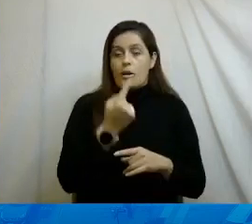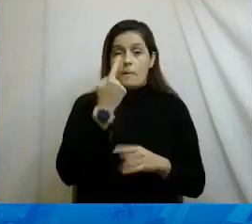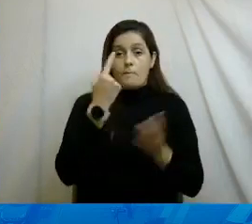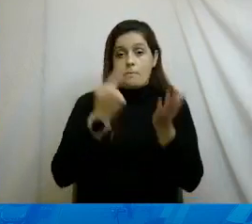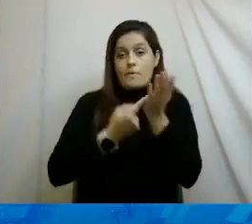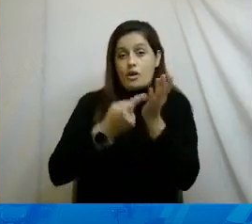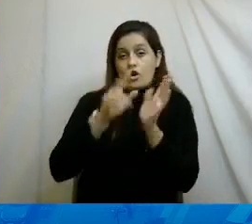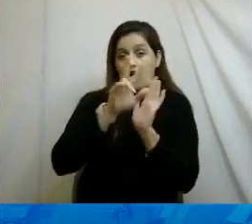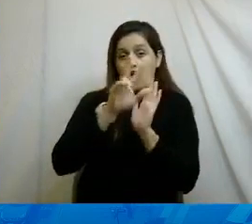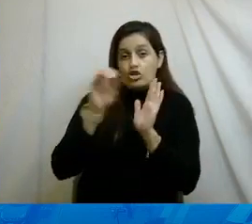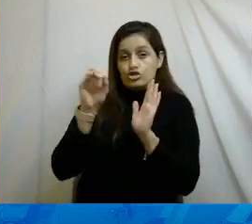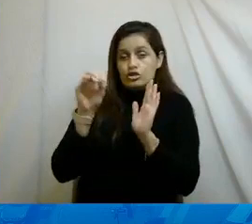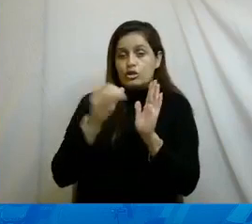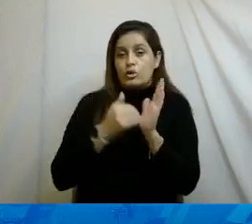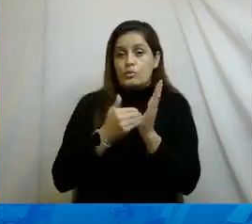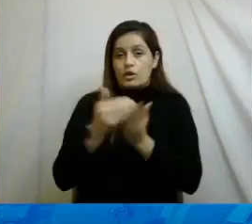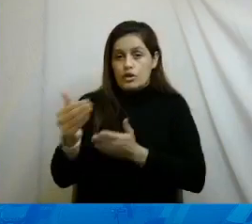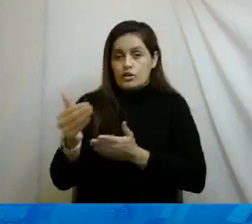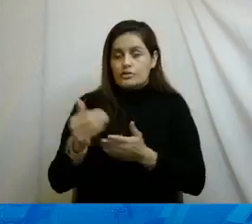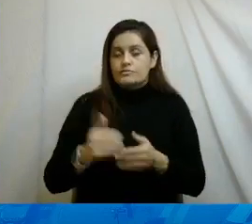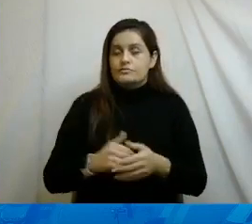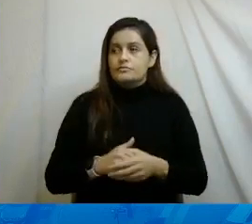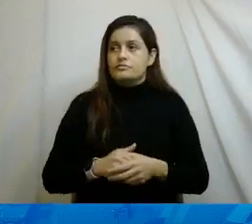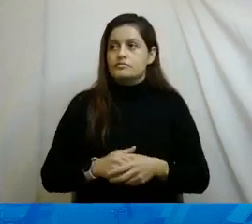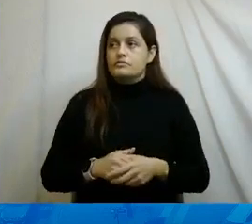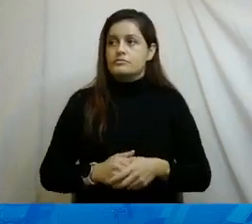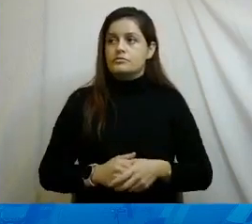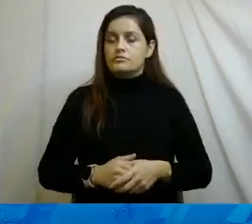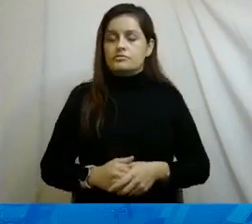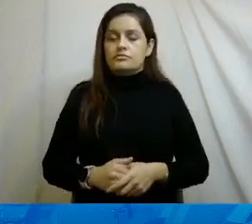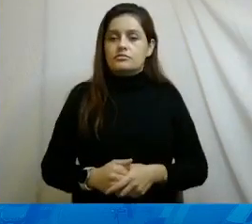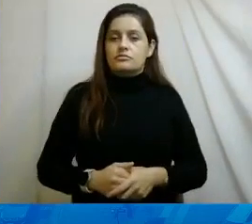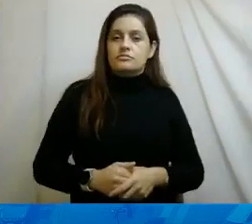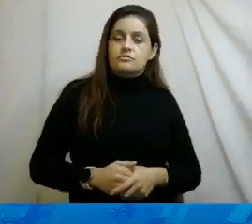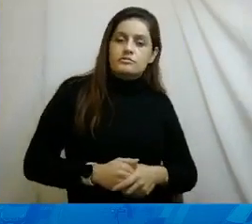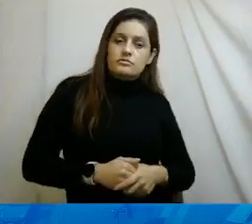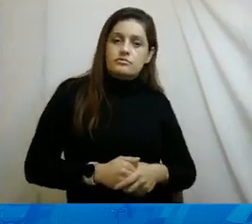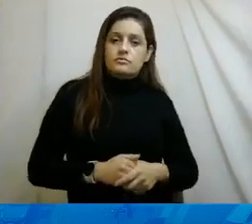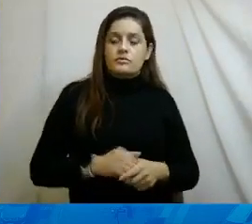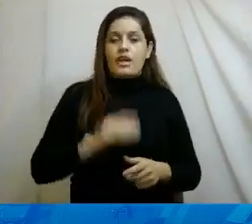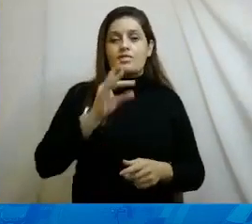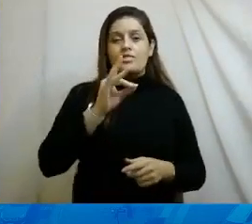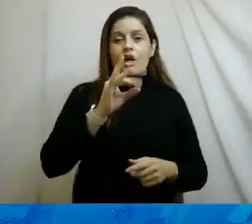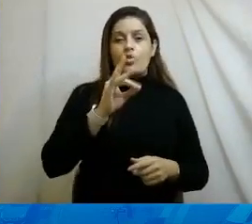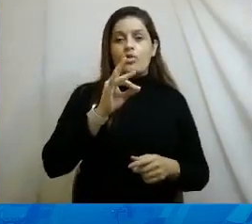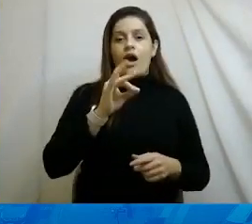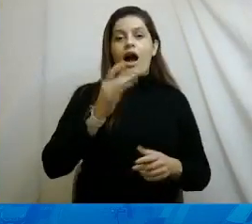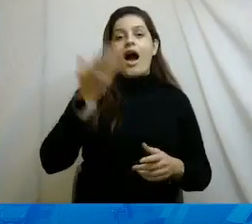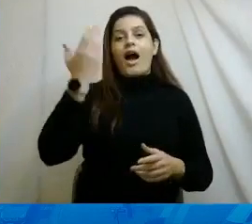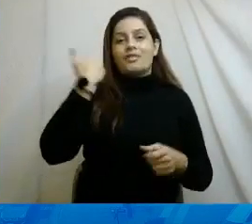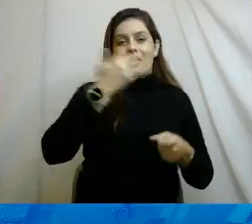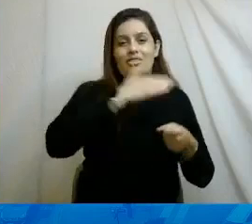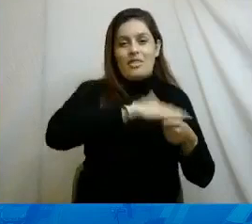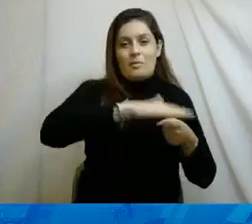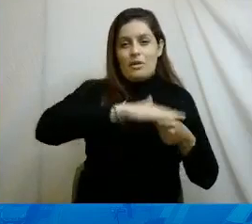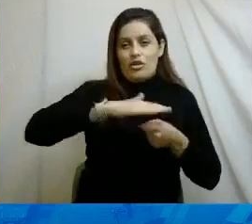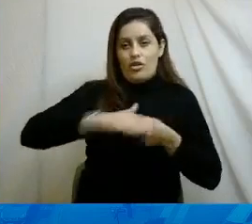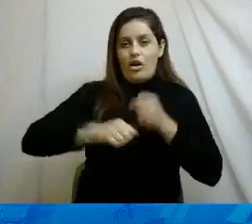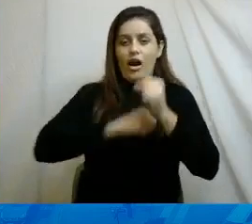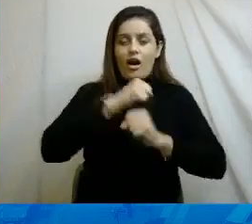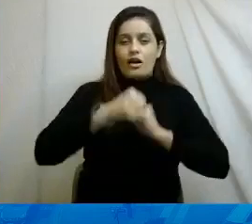que son los montos que señala el concejal Enrique, una parte corresponde a las deudas previsionales de los despidos masivos que hizo el municipio el